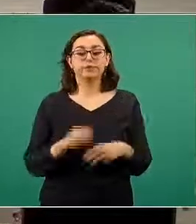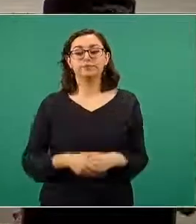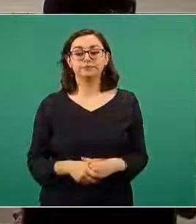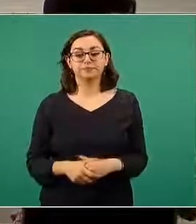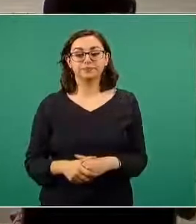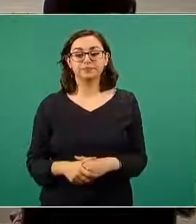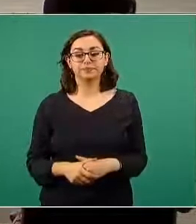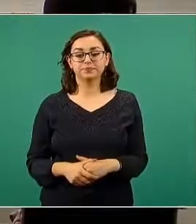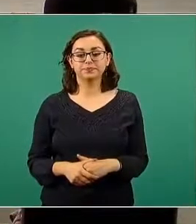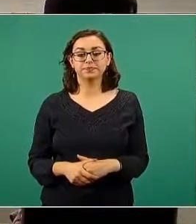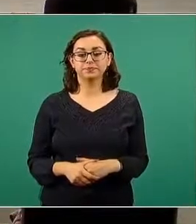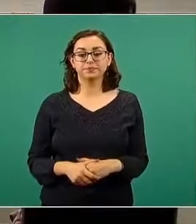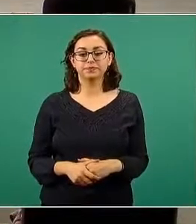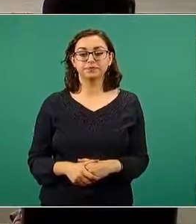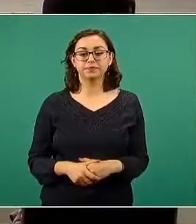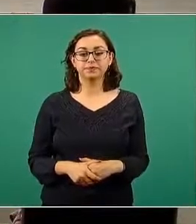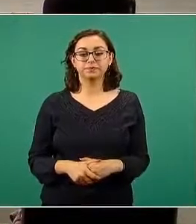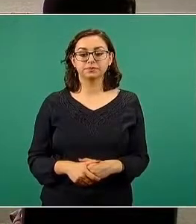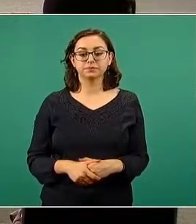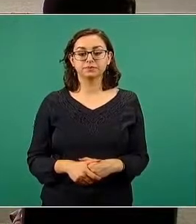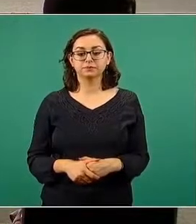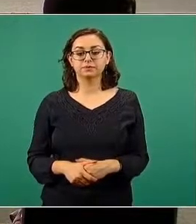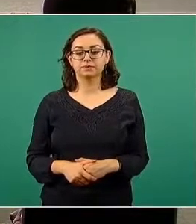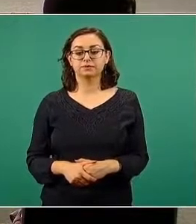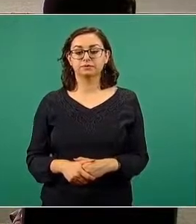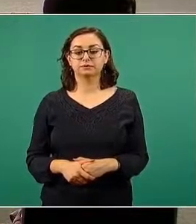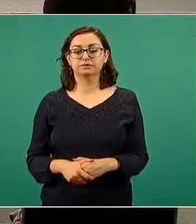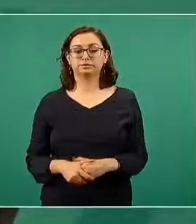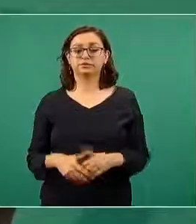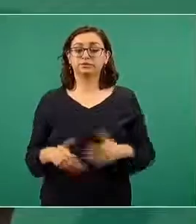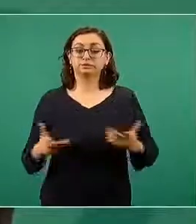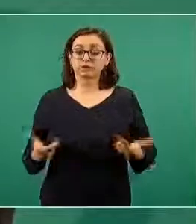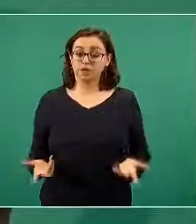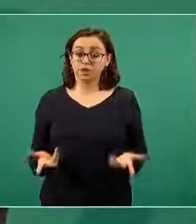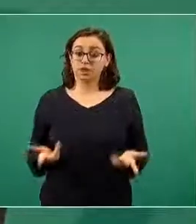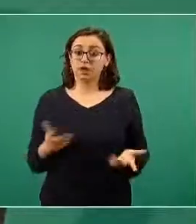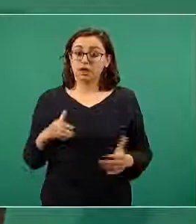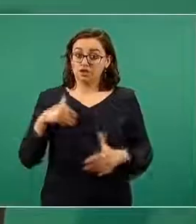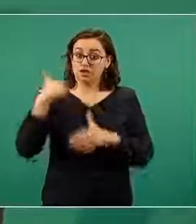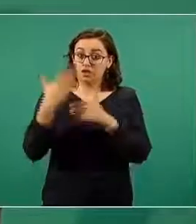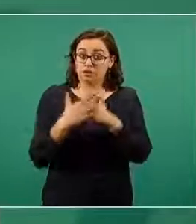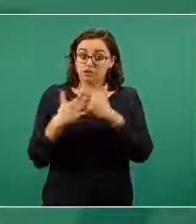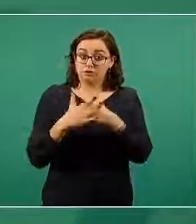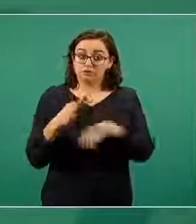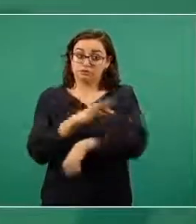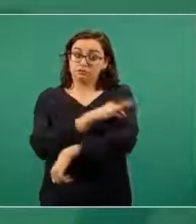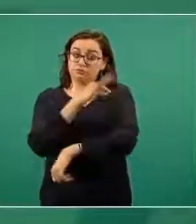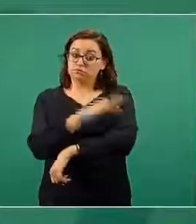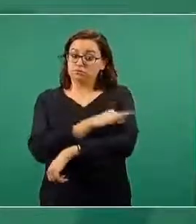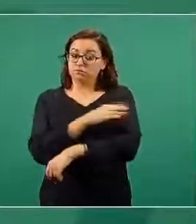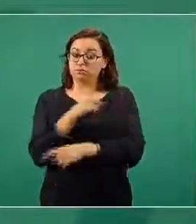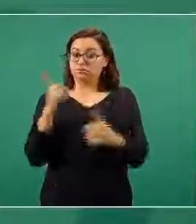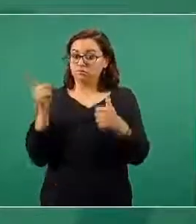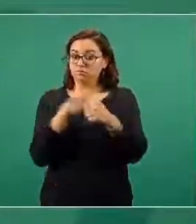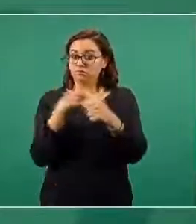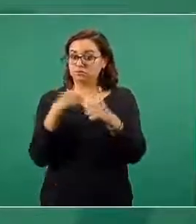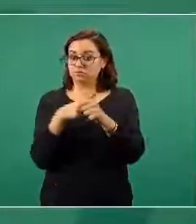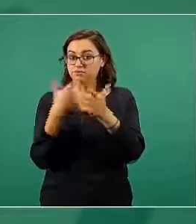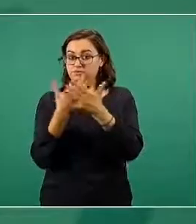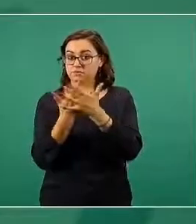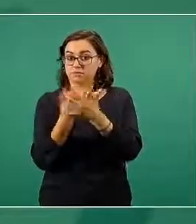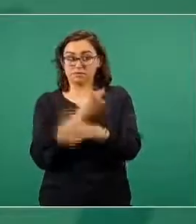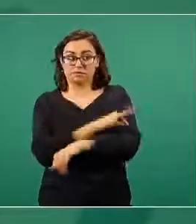caso, lo que va a depender fueron estos criterios que comentamos, la proveeduría, ¿no? Primero la